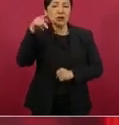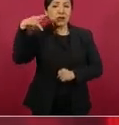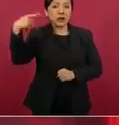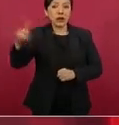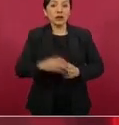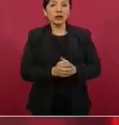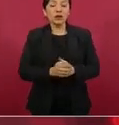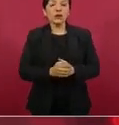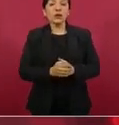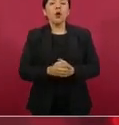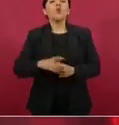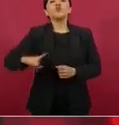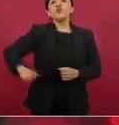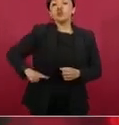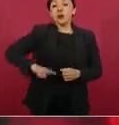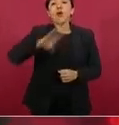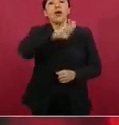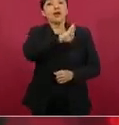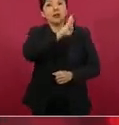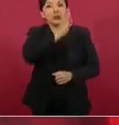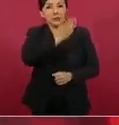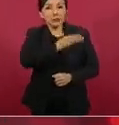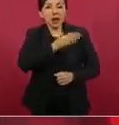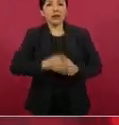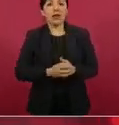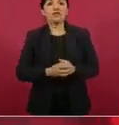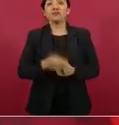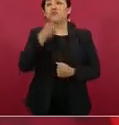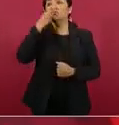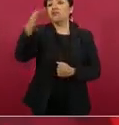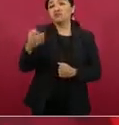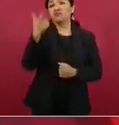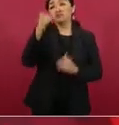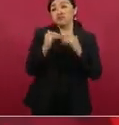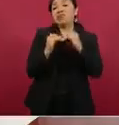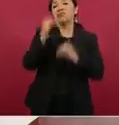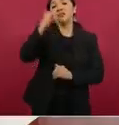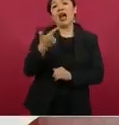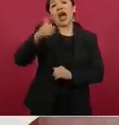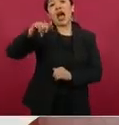al gobierno de España de que les va a aumentar el precio del gas